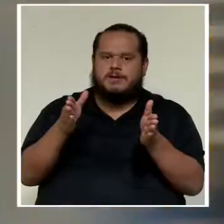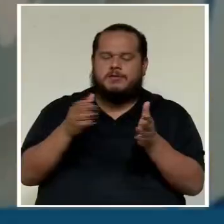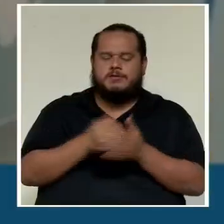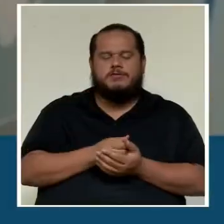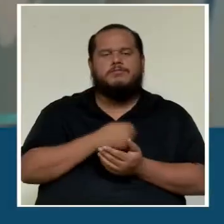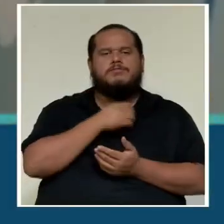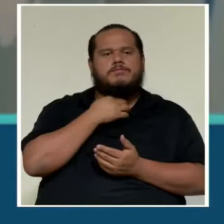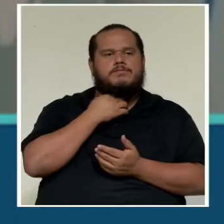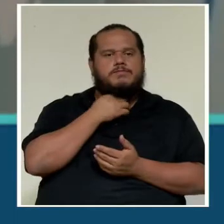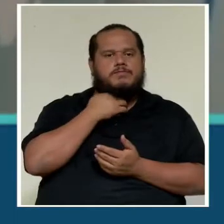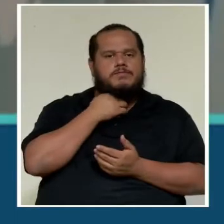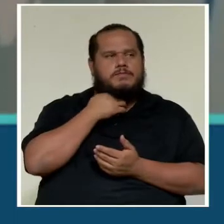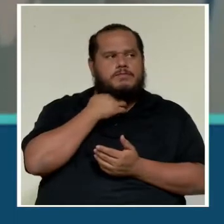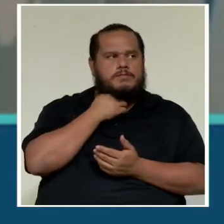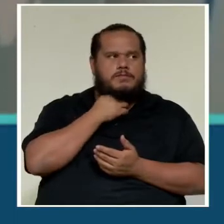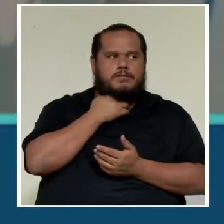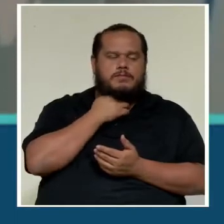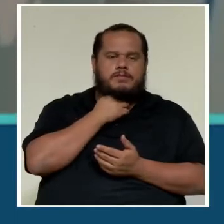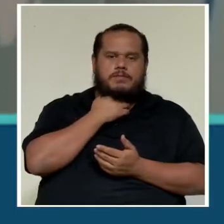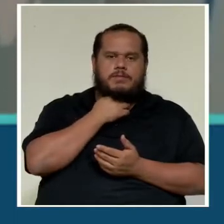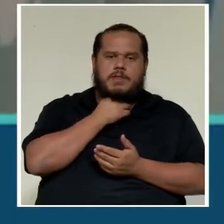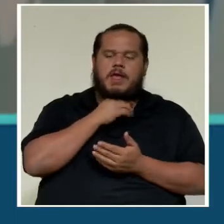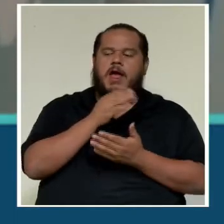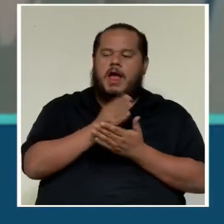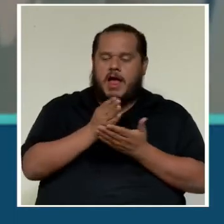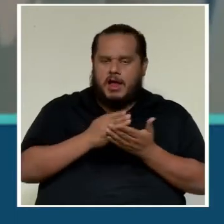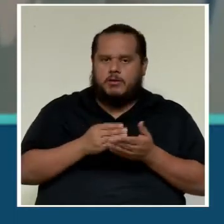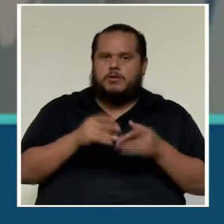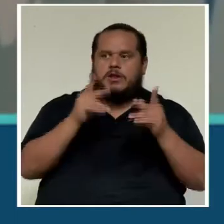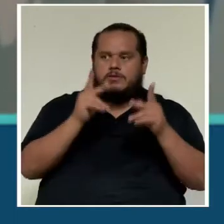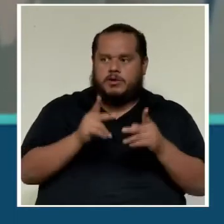Hay gente municipal o hay